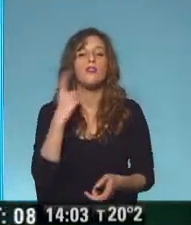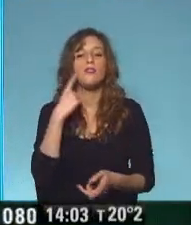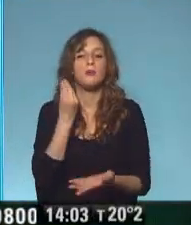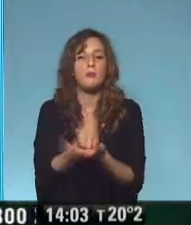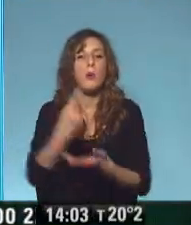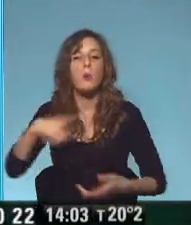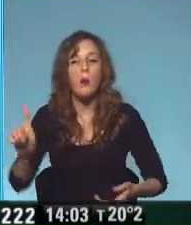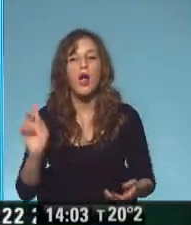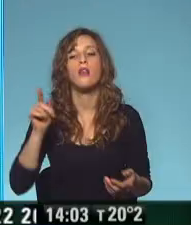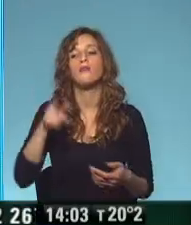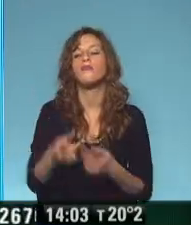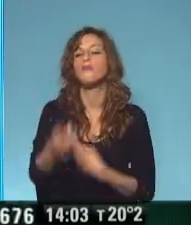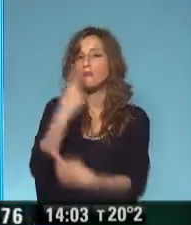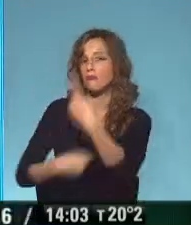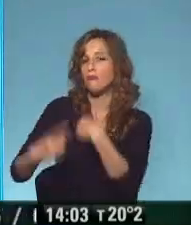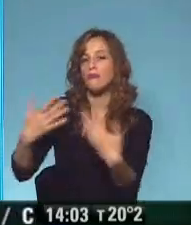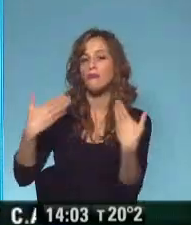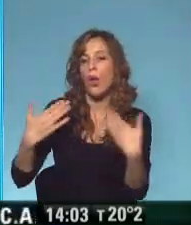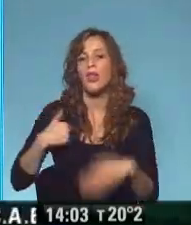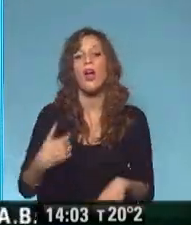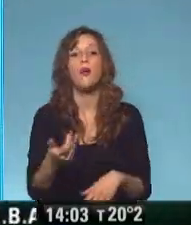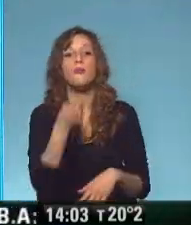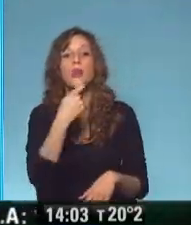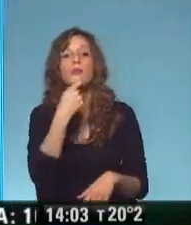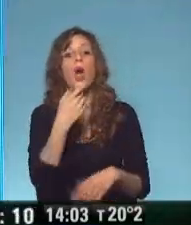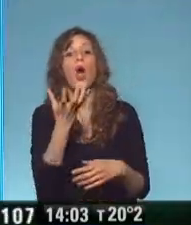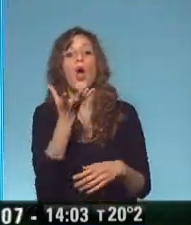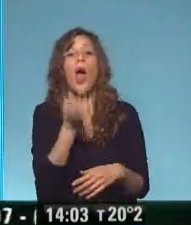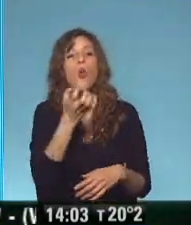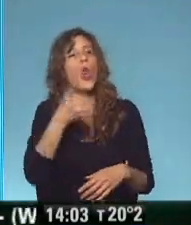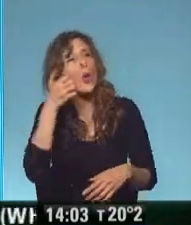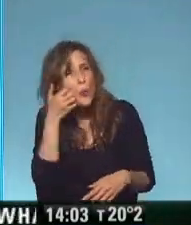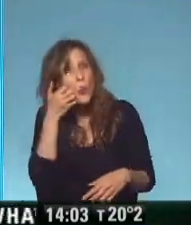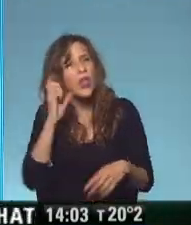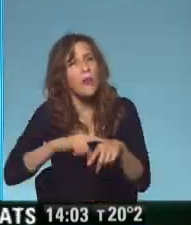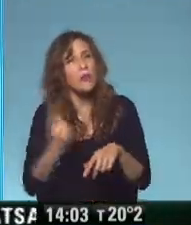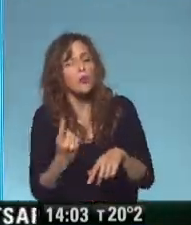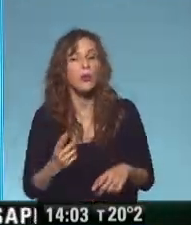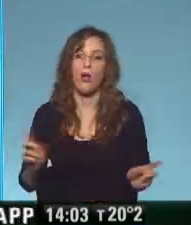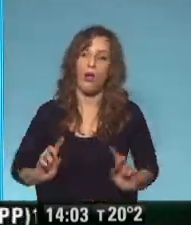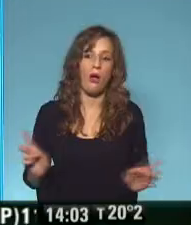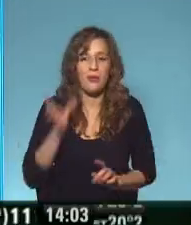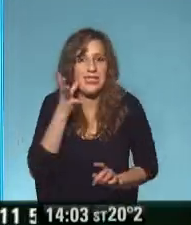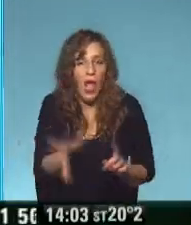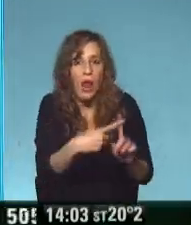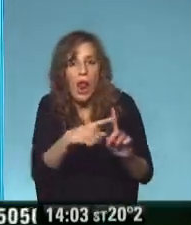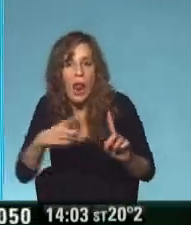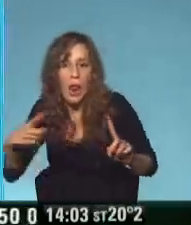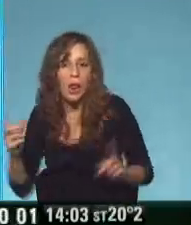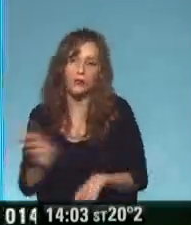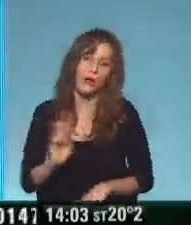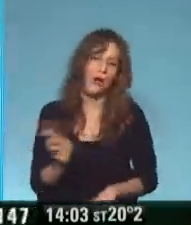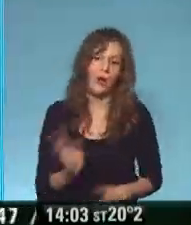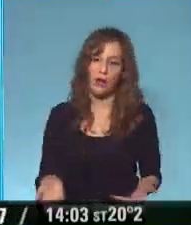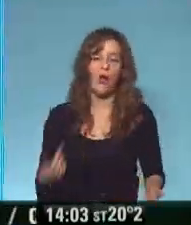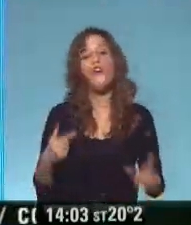consulta para que Nuria las responda. ¿Puedo mandar audios de 10 minutos? No, no podés. En la vida no se puede mandar audios de 10 minutos. No puedes mandar fotos tampoco. Fotos